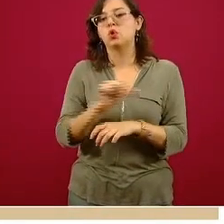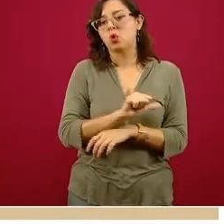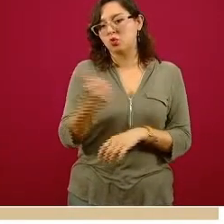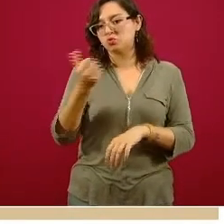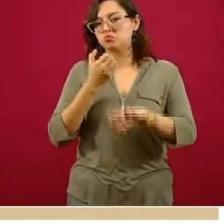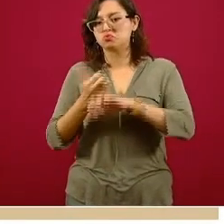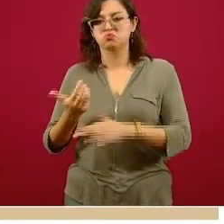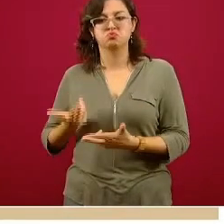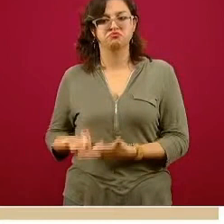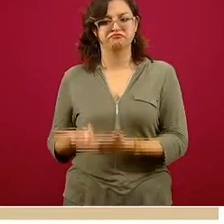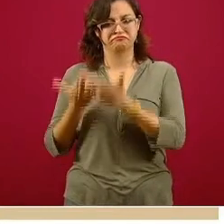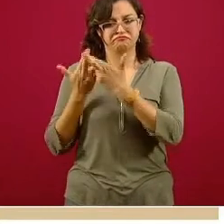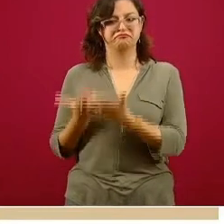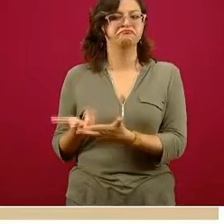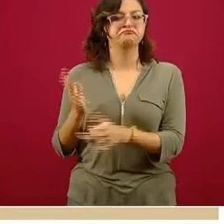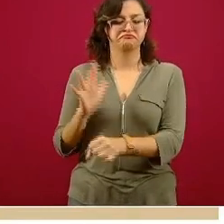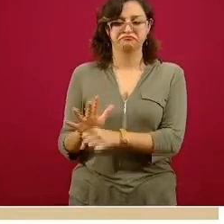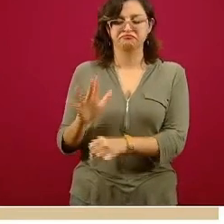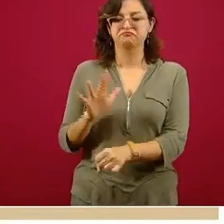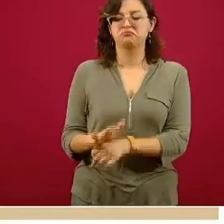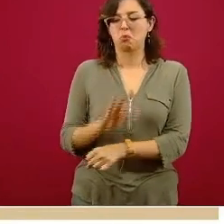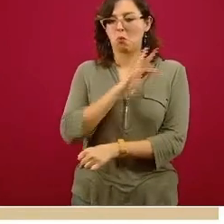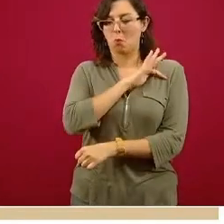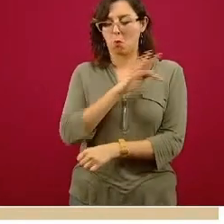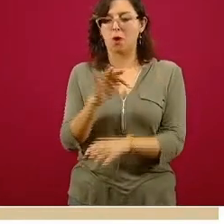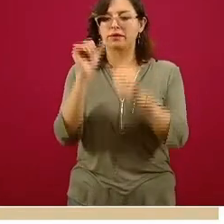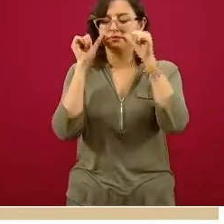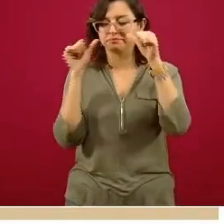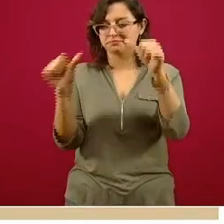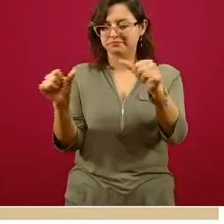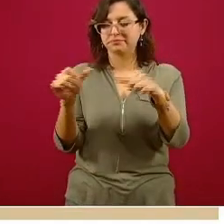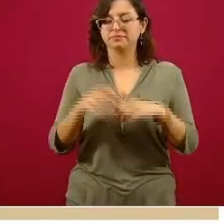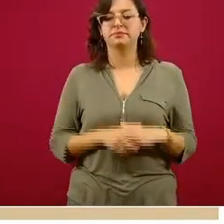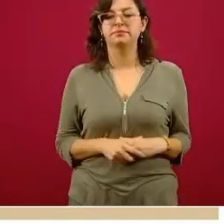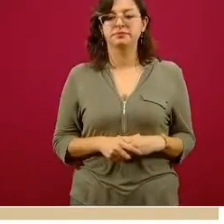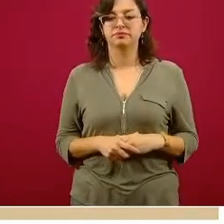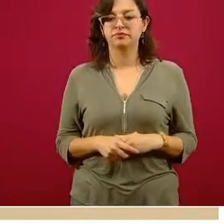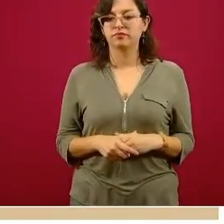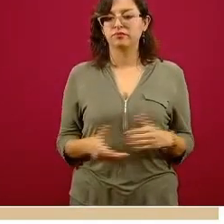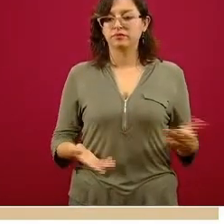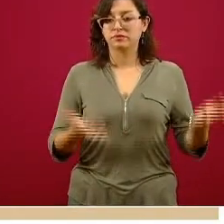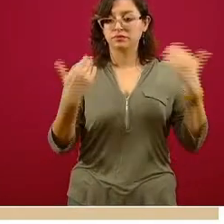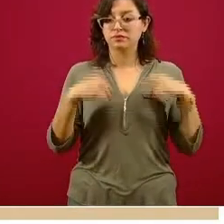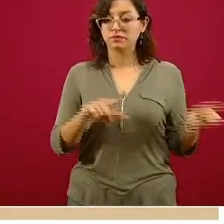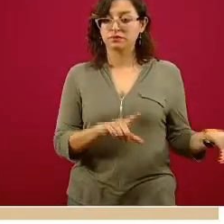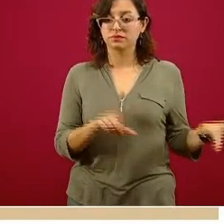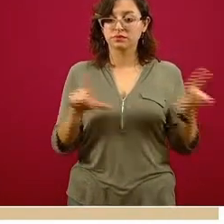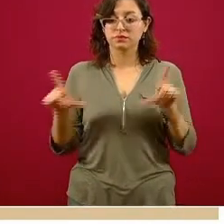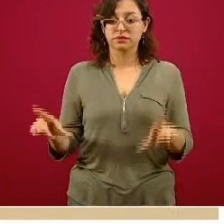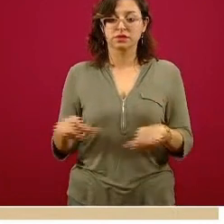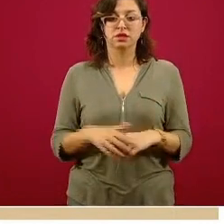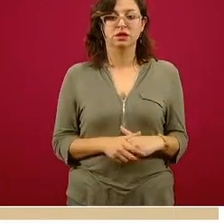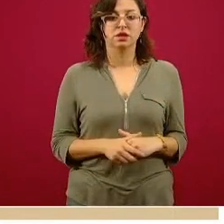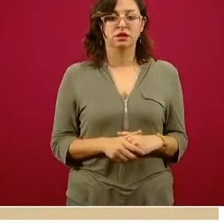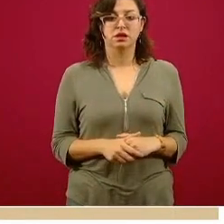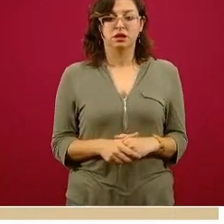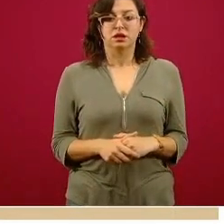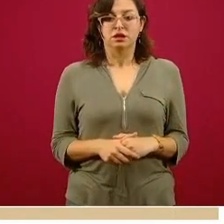todavía tienen una muy buena disponibilidad para atender a este tipo de pacientes. La siguiente diapositiva son